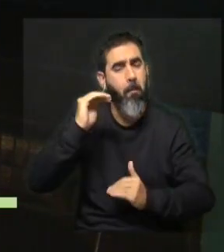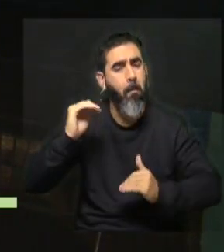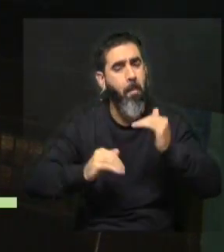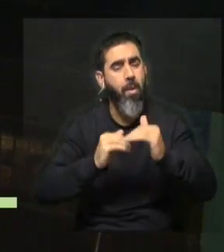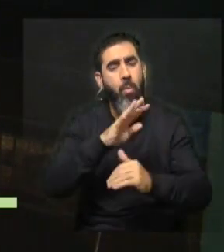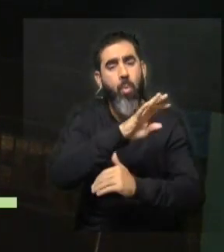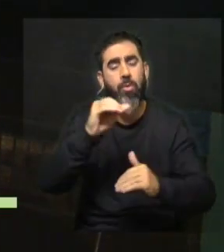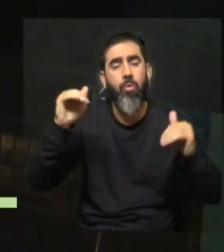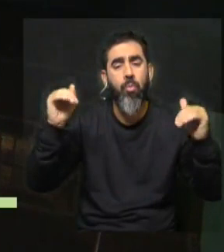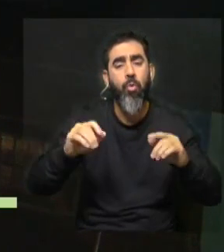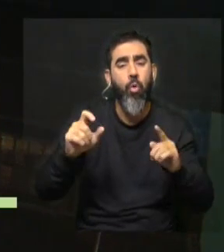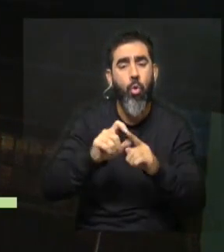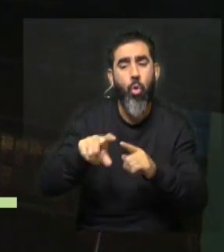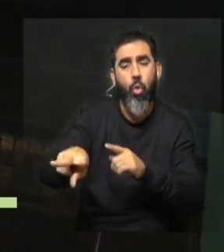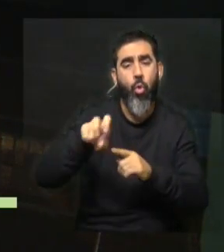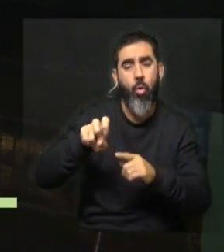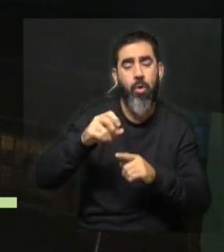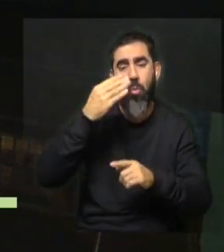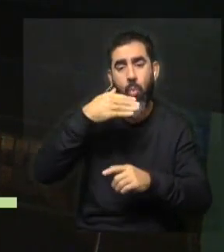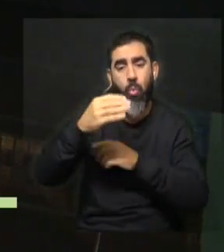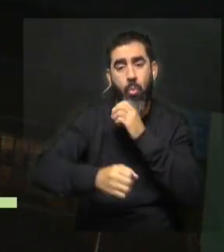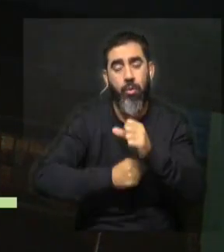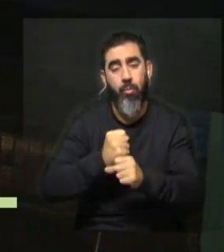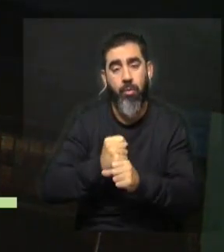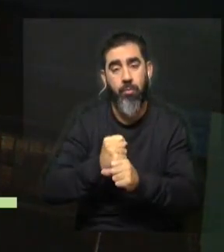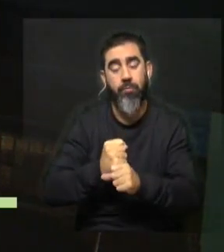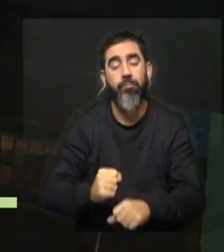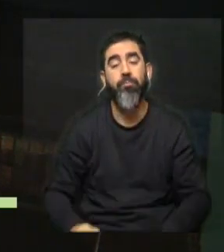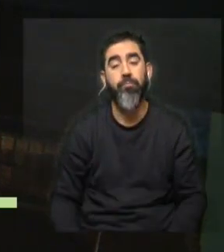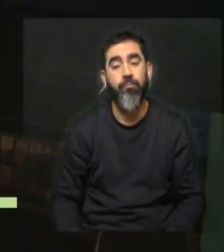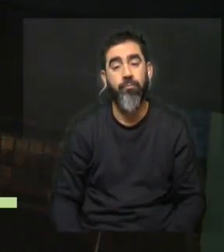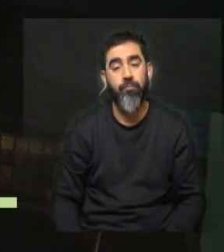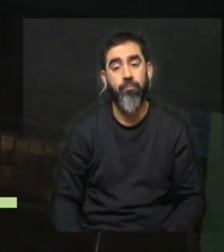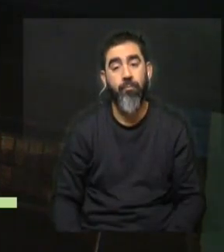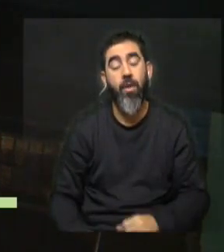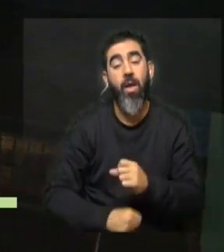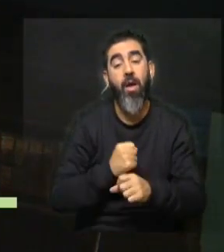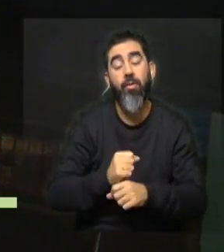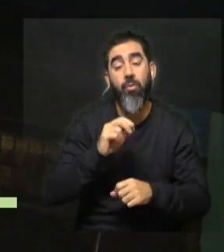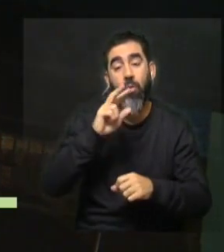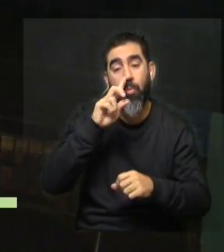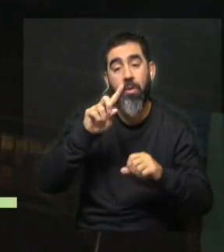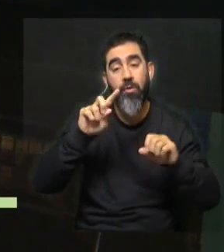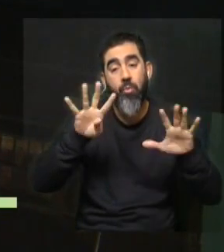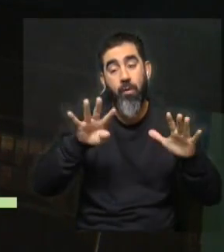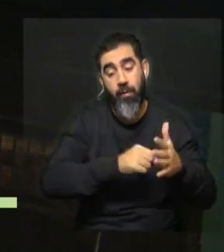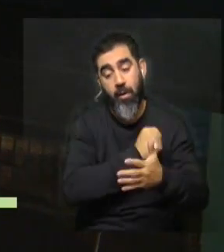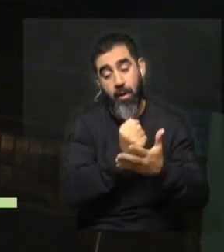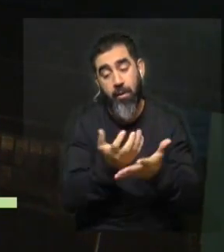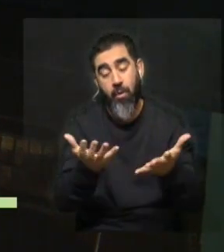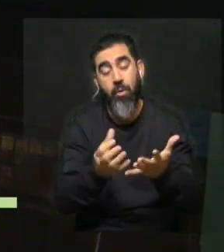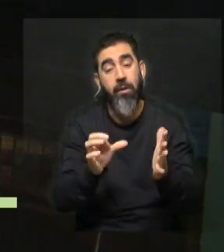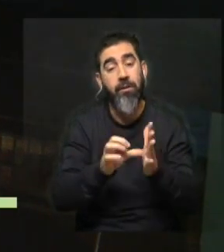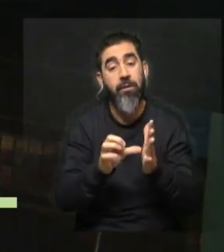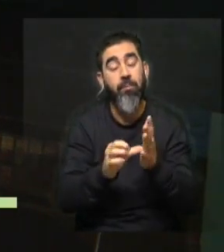400 millones de dólares en el último año según el economista Aníbal pelufo desde el año 2019 el sistema financiero creció